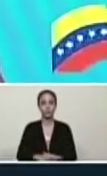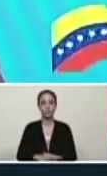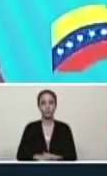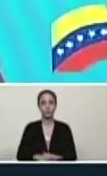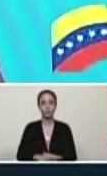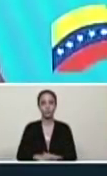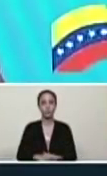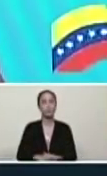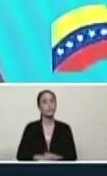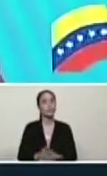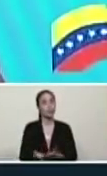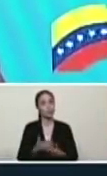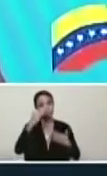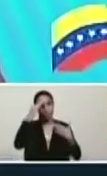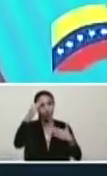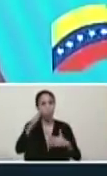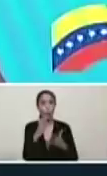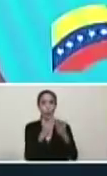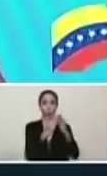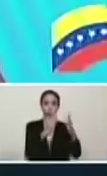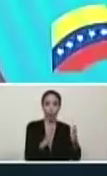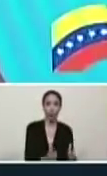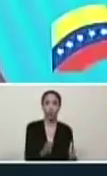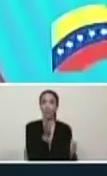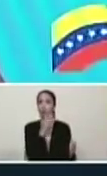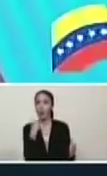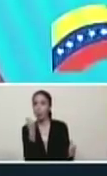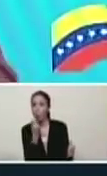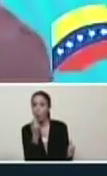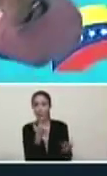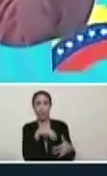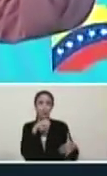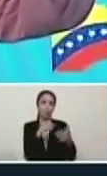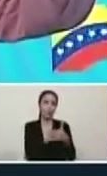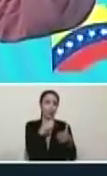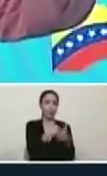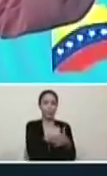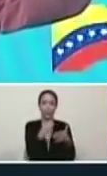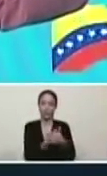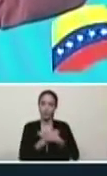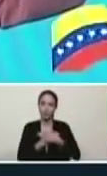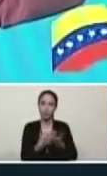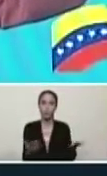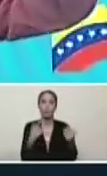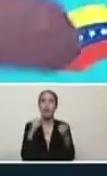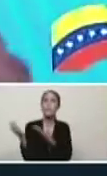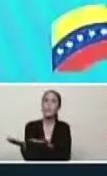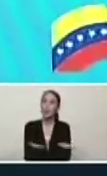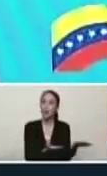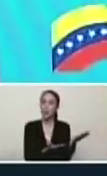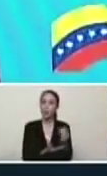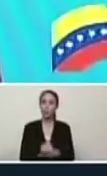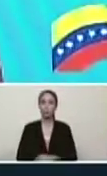estudiantes venezolanos y al pueblo en este tiempo de batalla y solidaridad. Bienvenido, welcome.